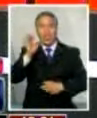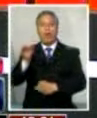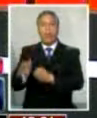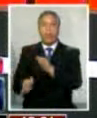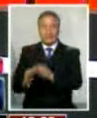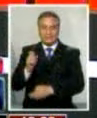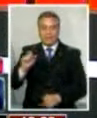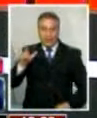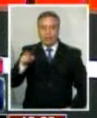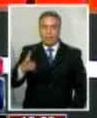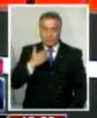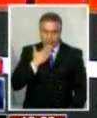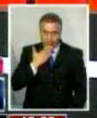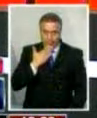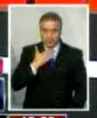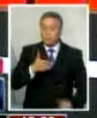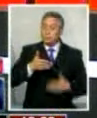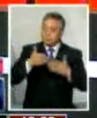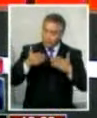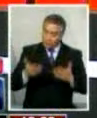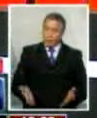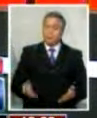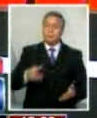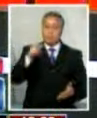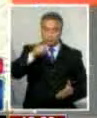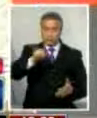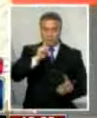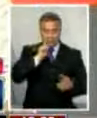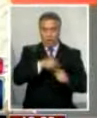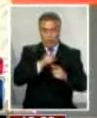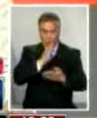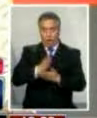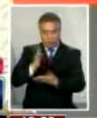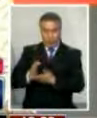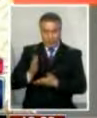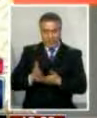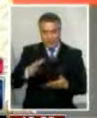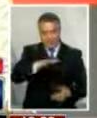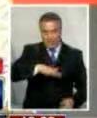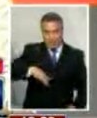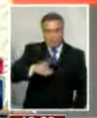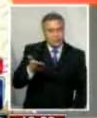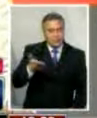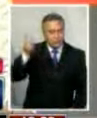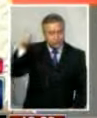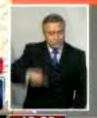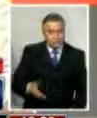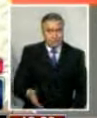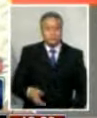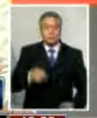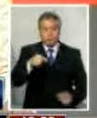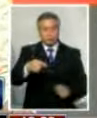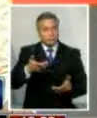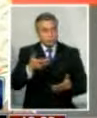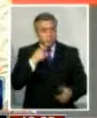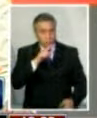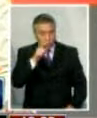en la jurisprudencia chilena esta condena? Debería la aplicación